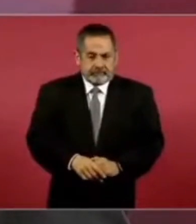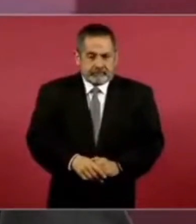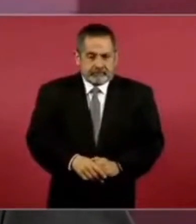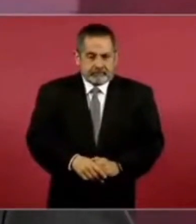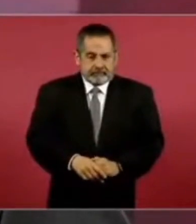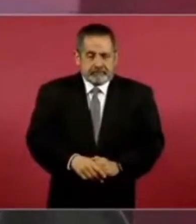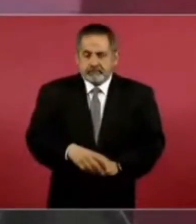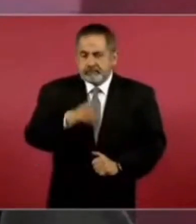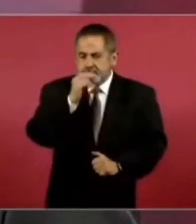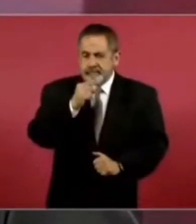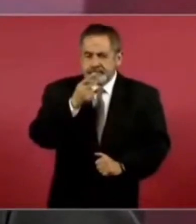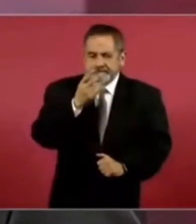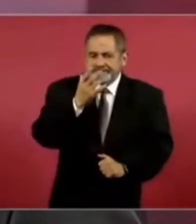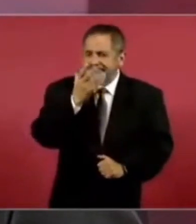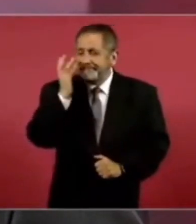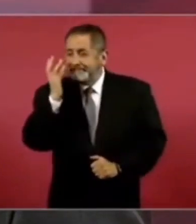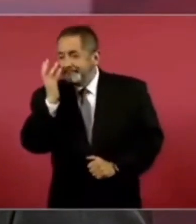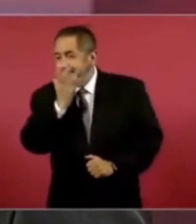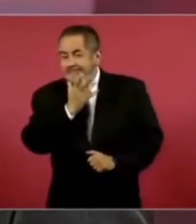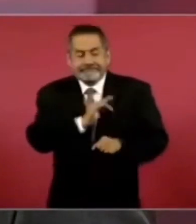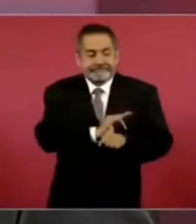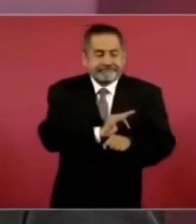actuar así.